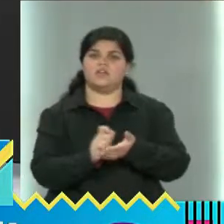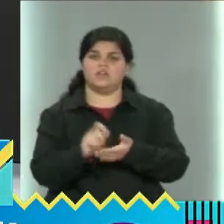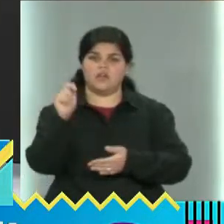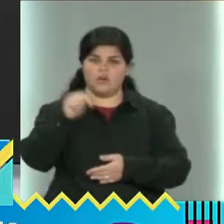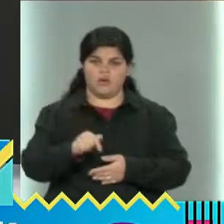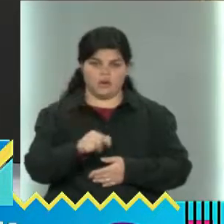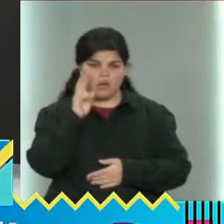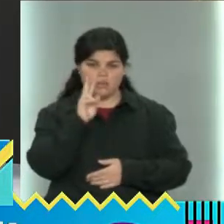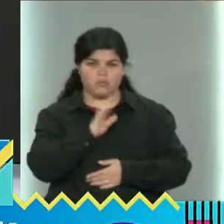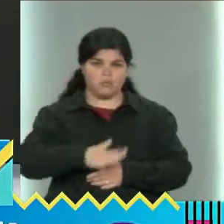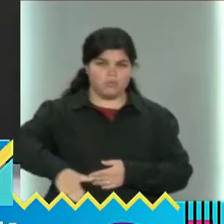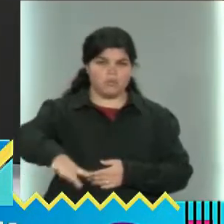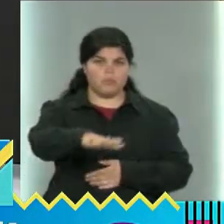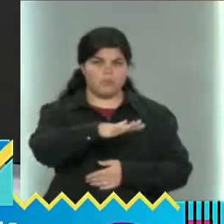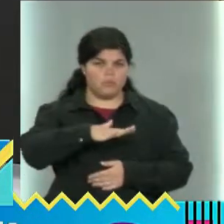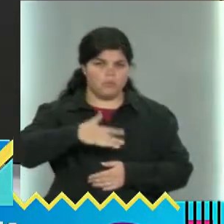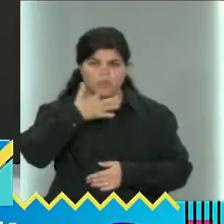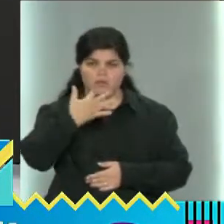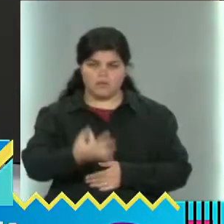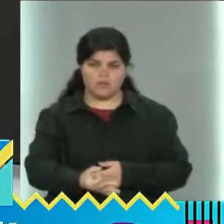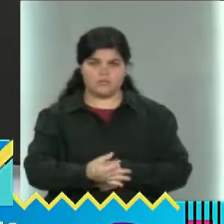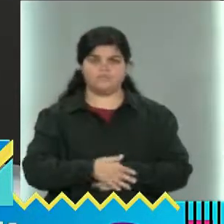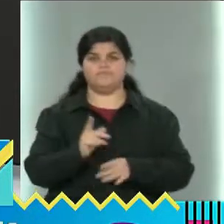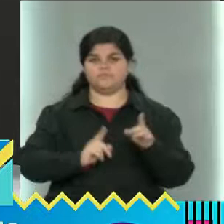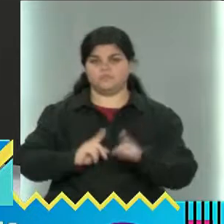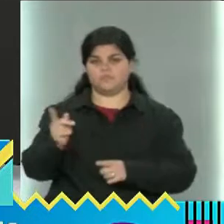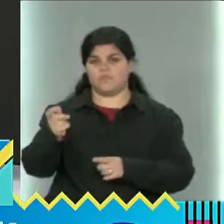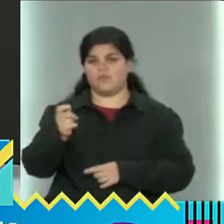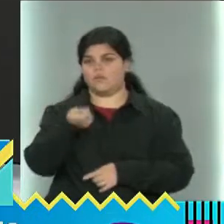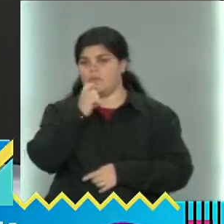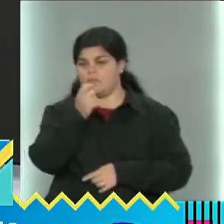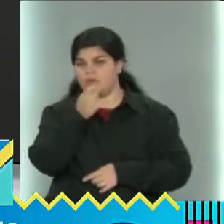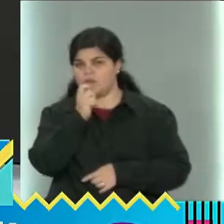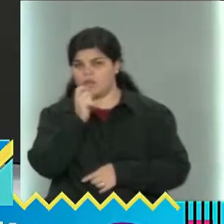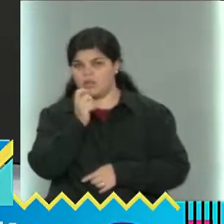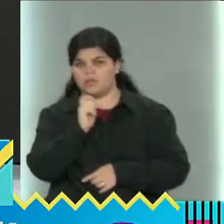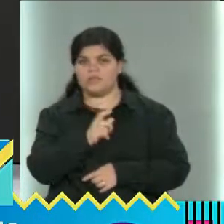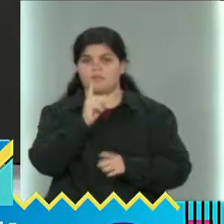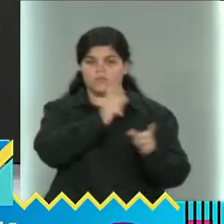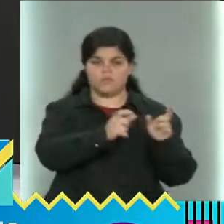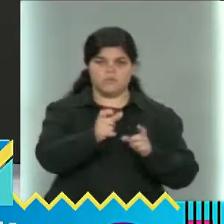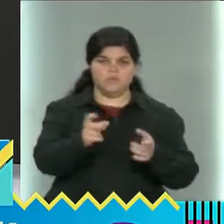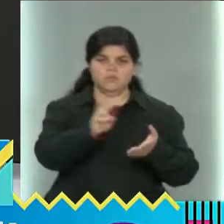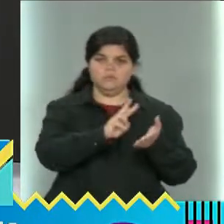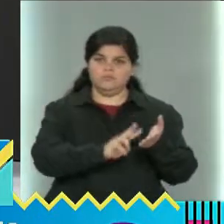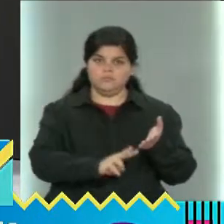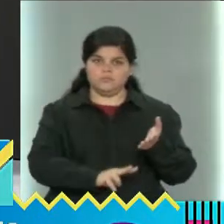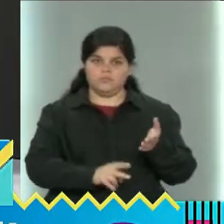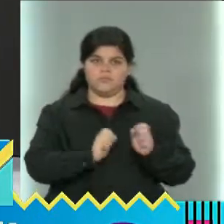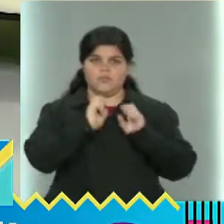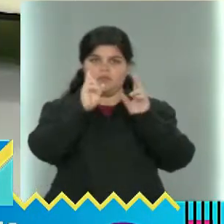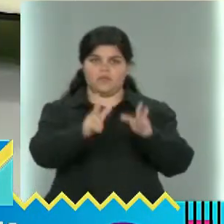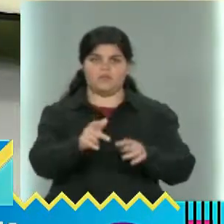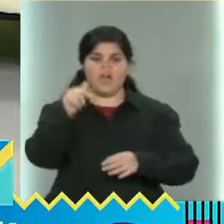veces hay he escuchado a algunos periodistas o a gente también de la literatura diciendo, hoy no hay voces que